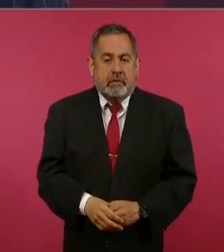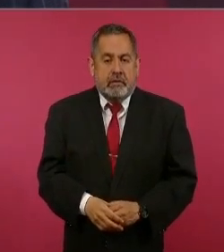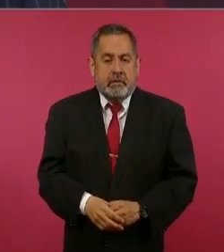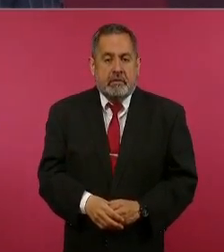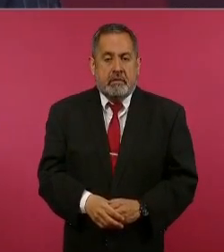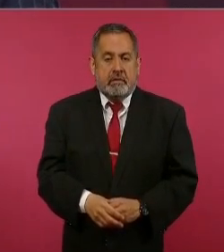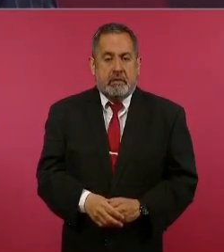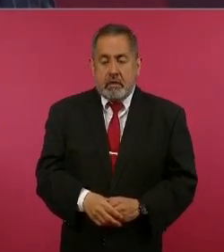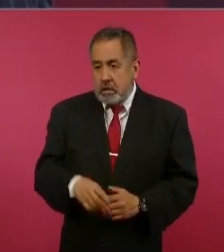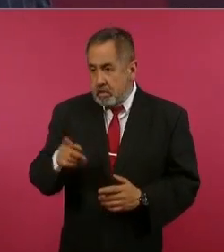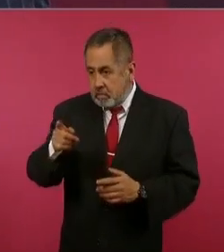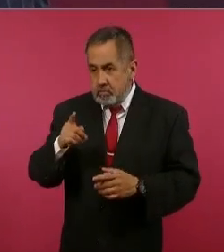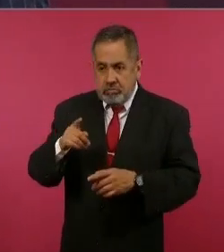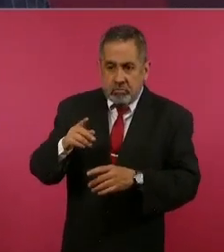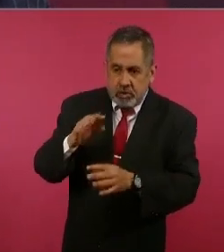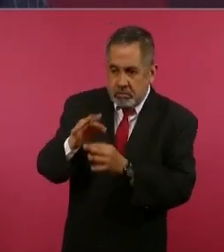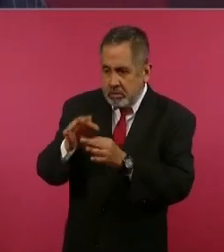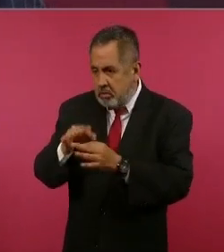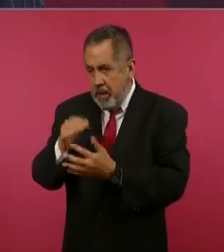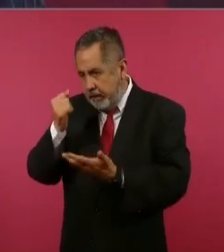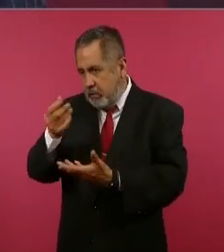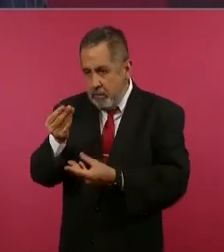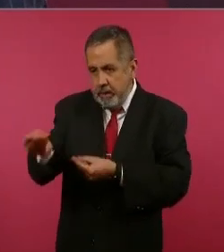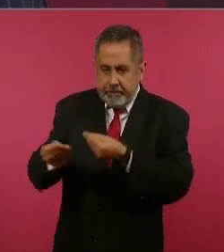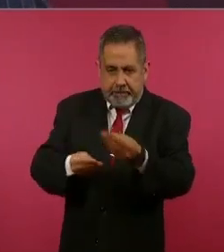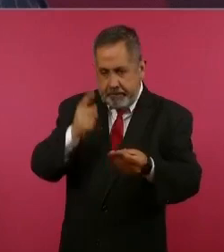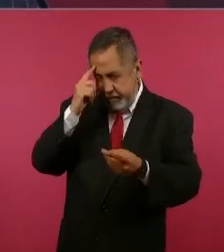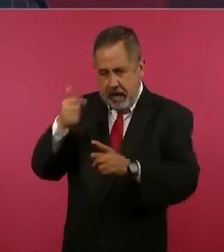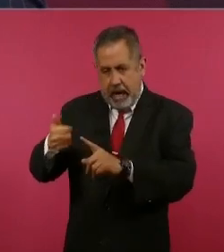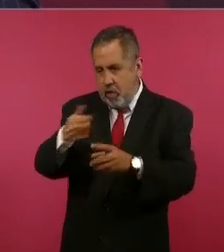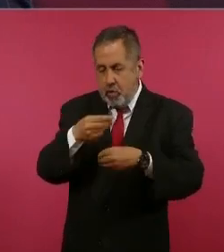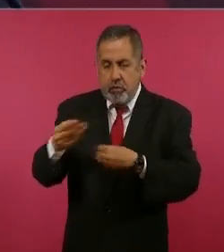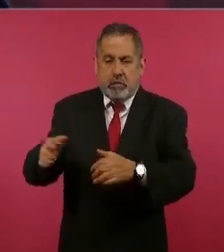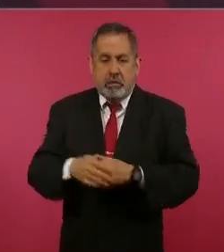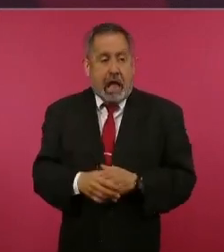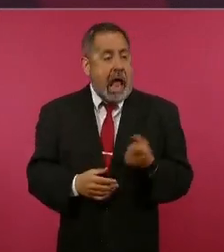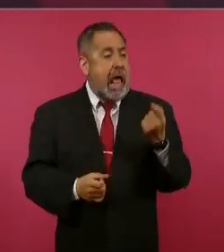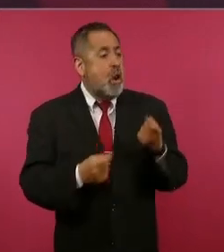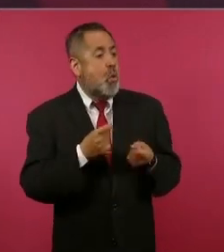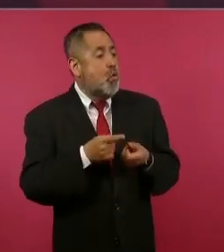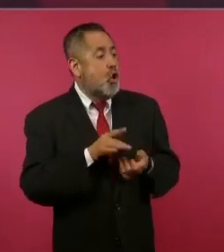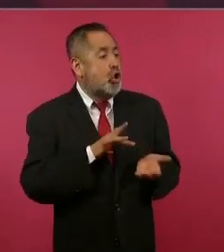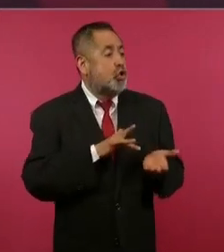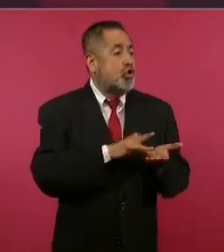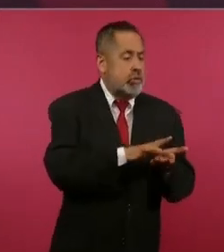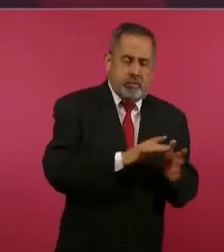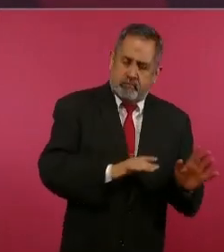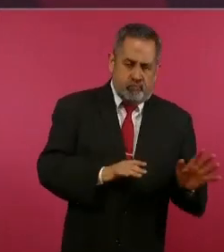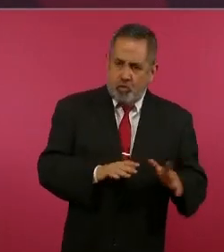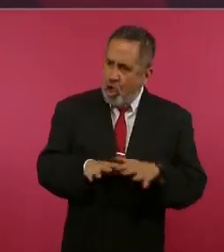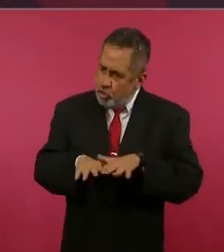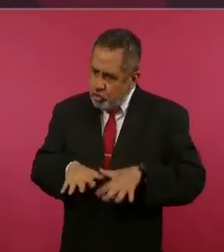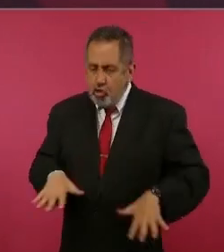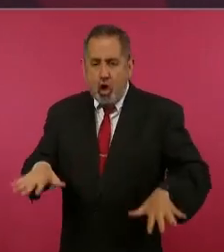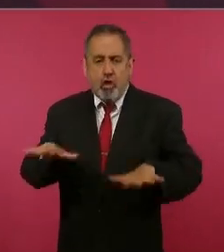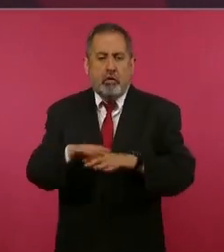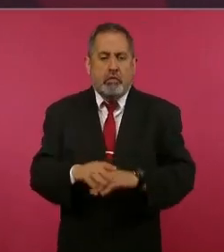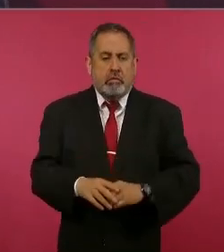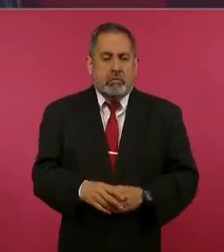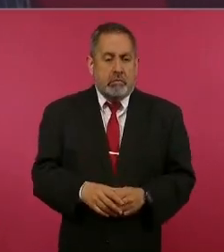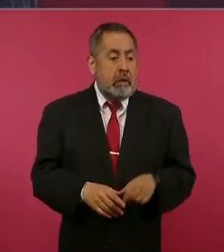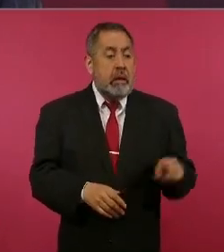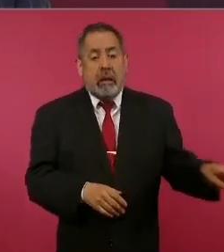lo que les corresponde del presupuesto. No, nada más unos cuantos. Ah, está